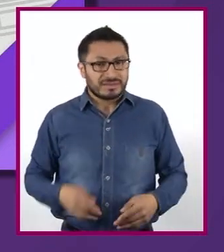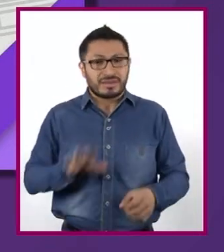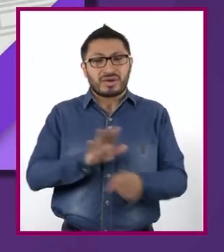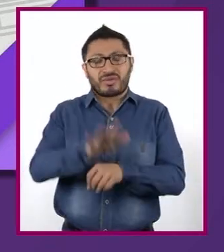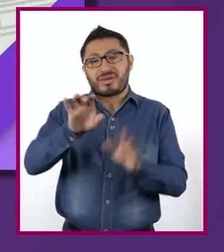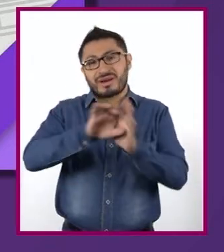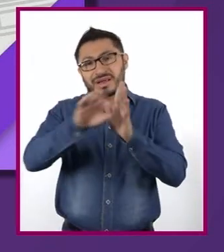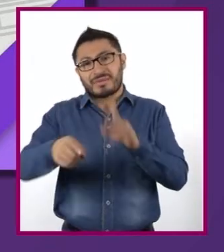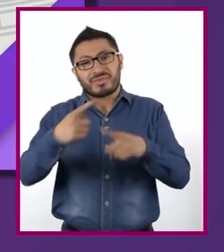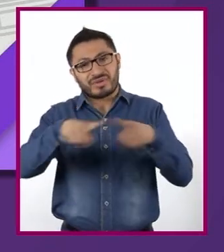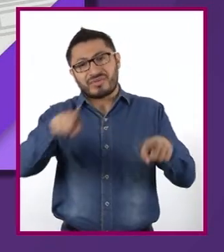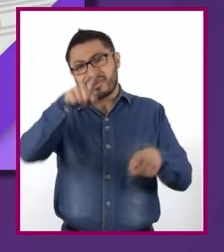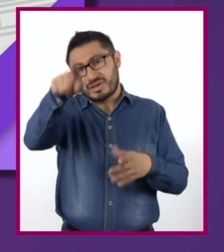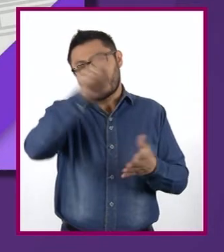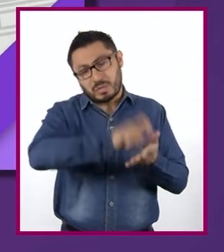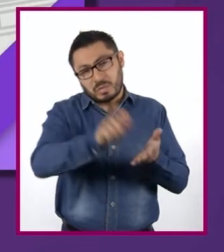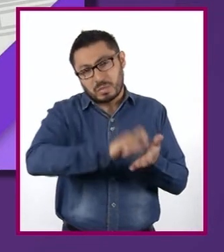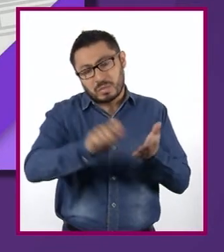anotar?